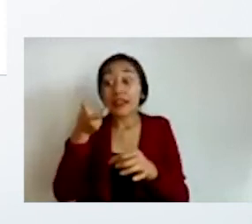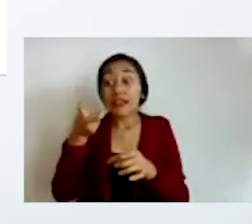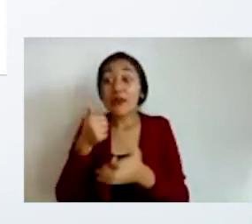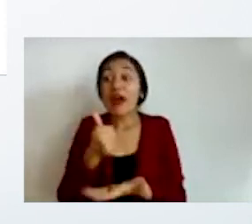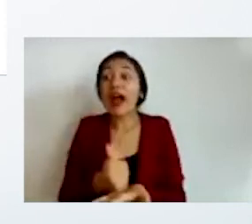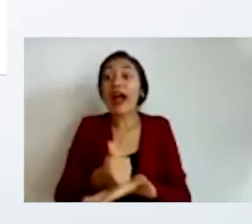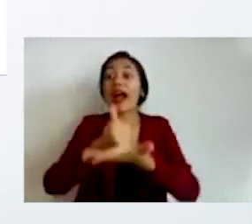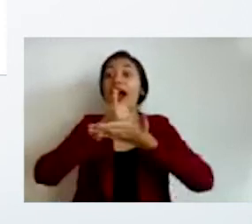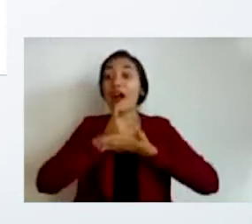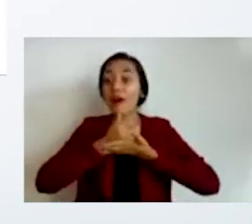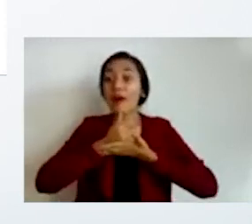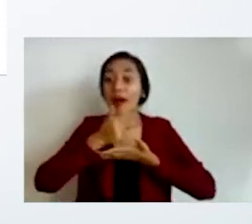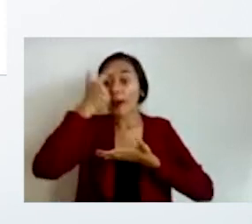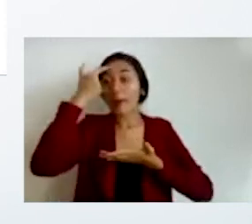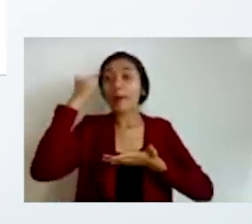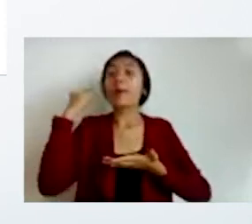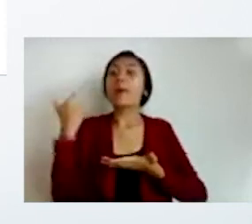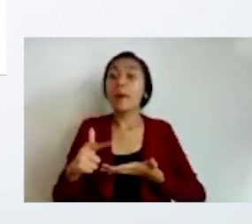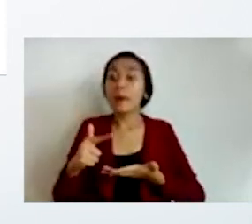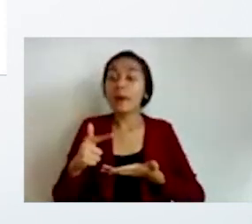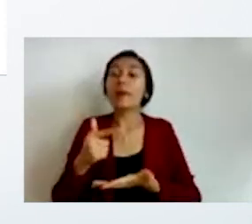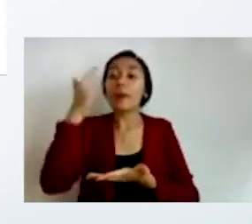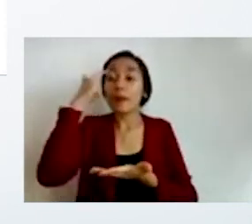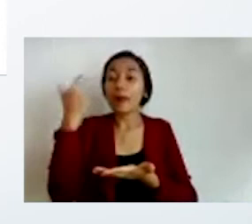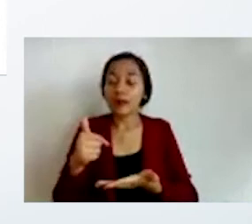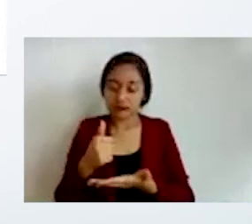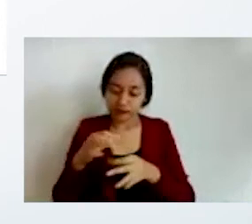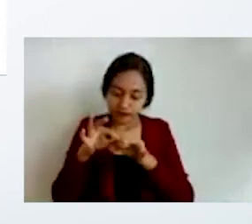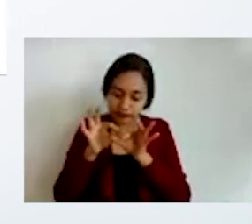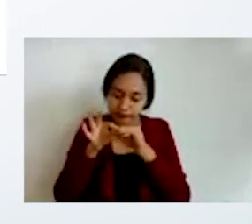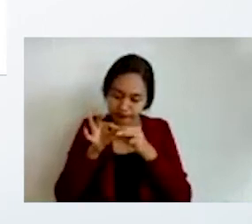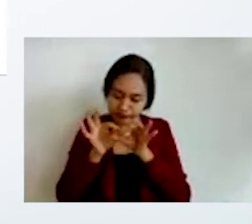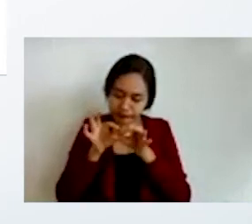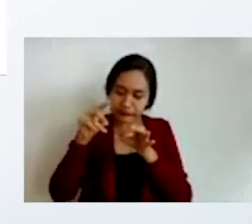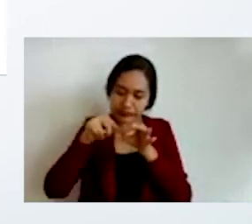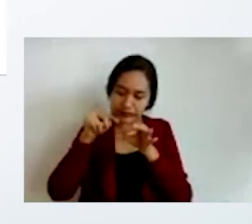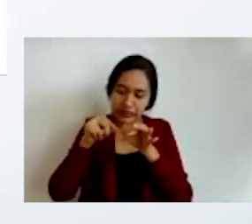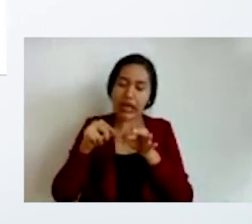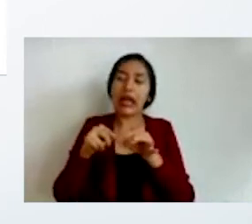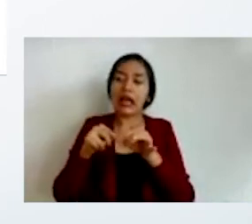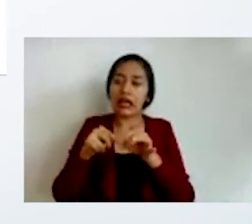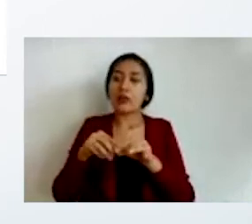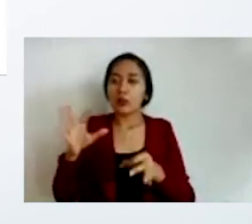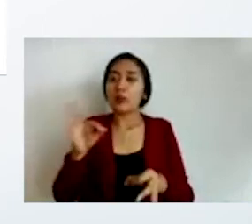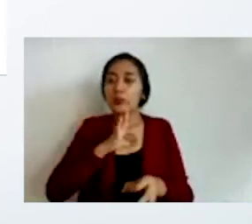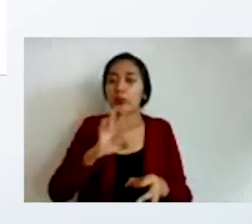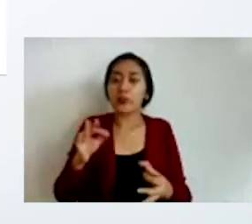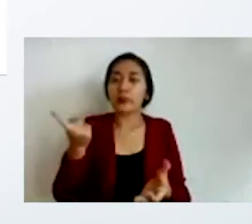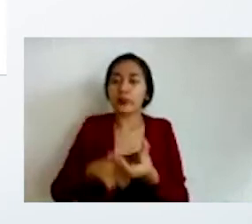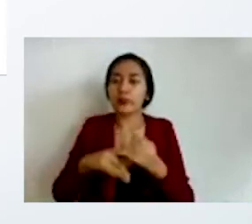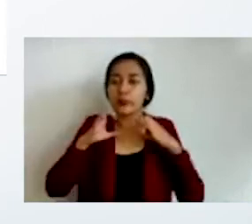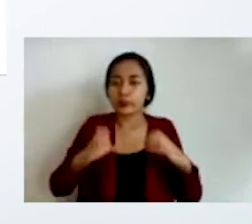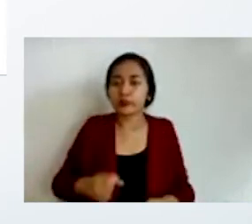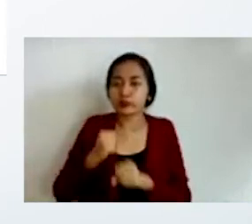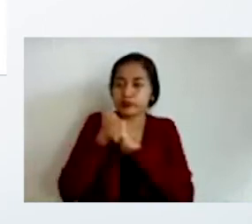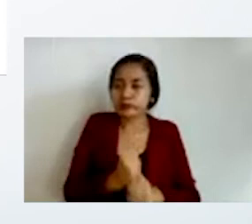través de mecanismos que las vuelven capaces de reconocer con mayor frecuencia lo que